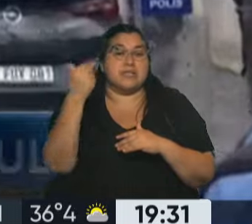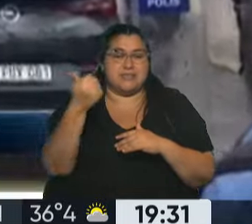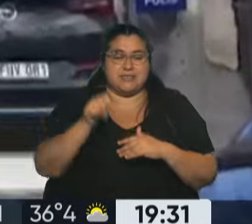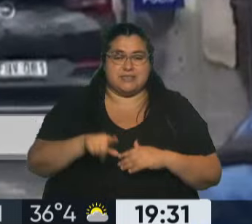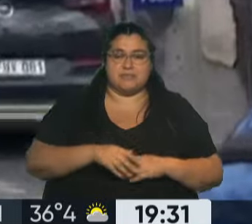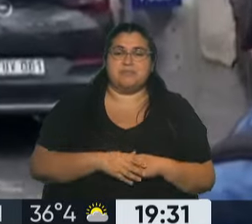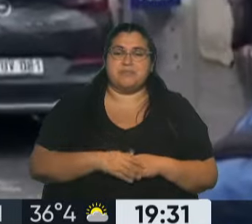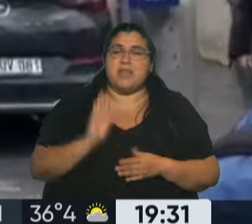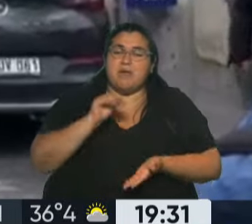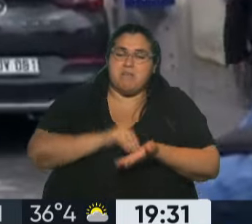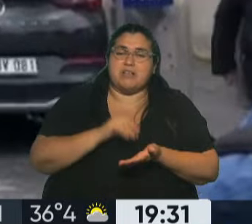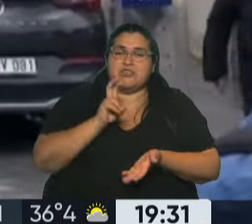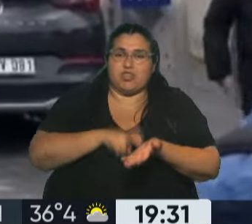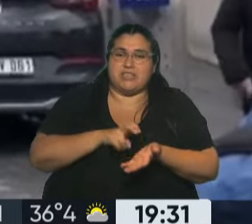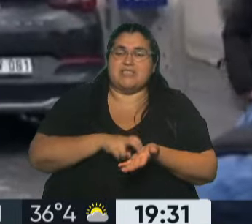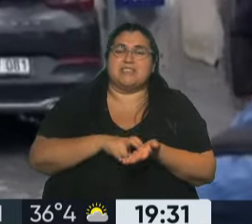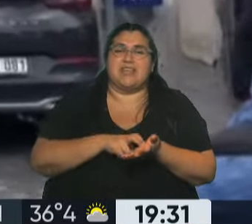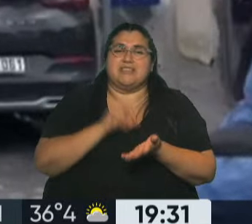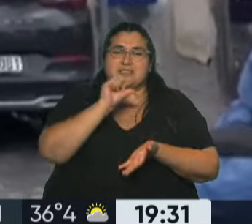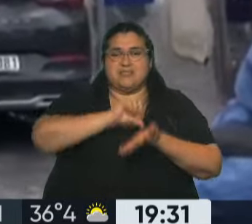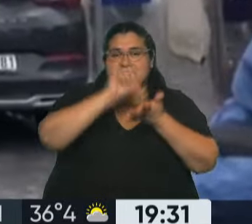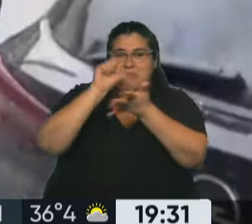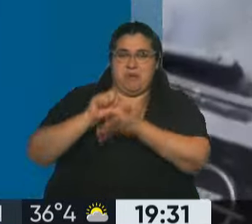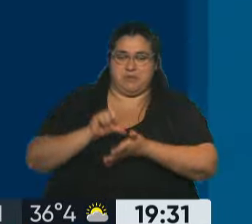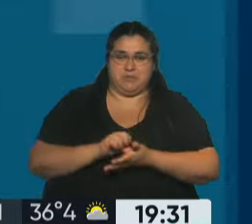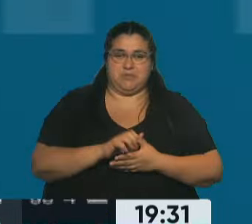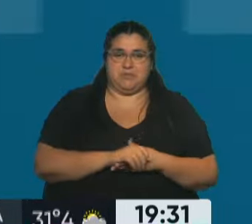Ahora, más noticias del mundo en esta síntesis.